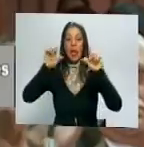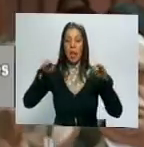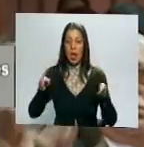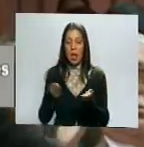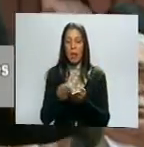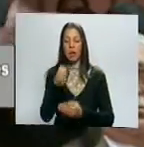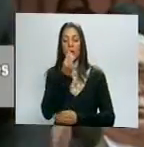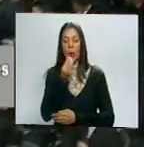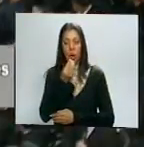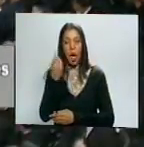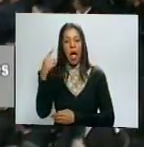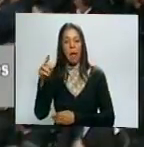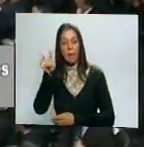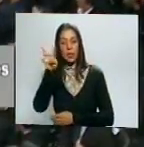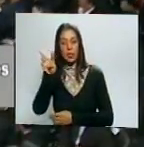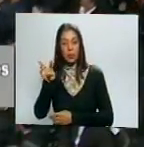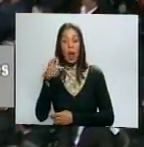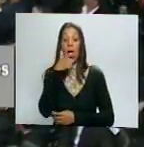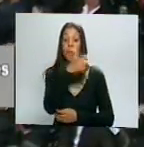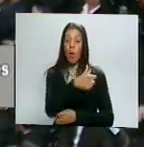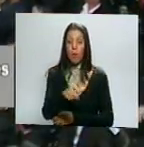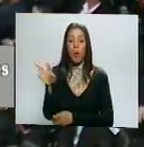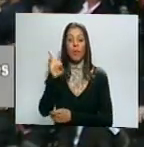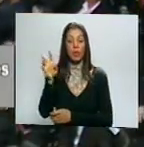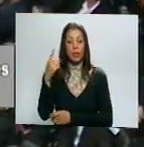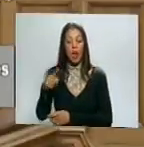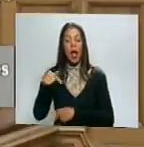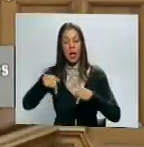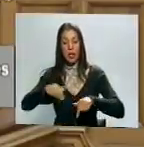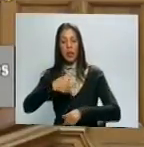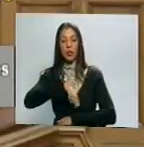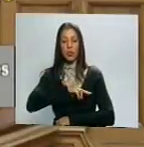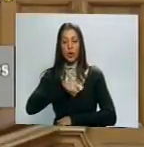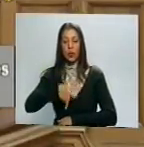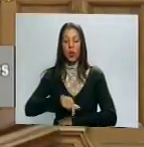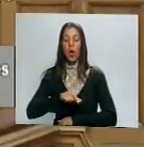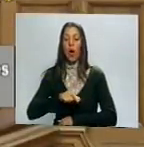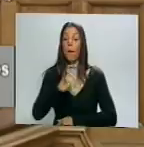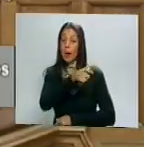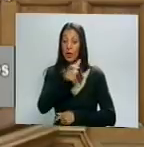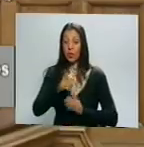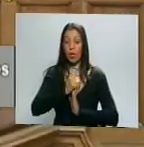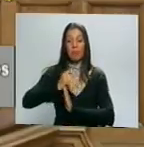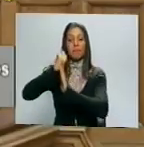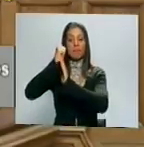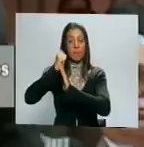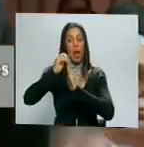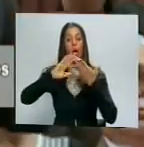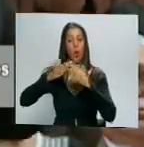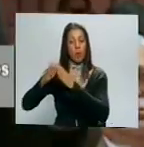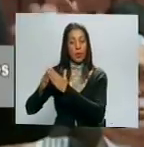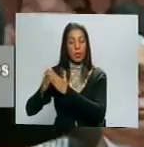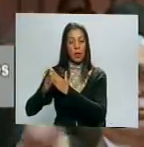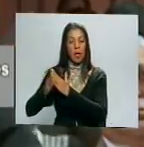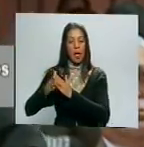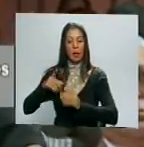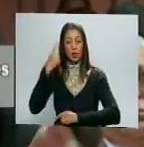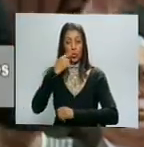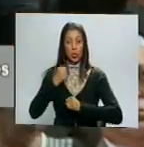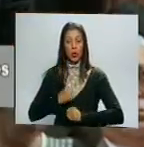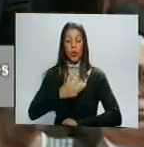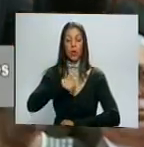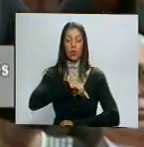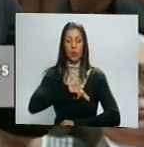nacional. Cuente, pueblo venezolano, que aquí estamos los comuneros y las comuneras del país, que en definitiva